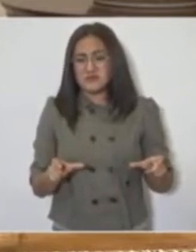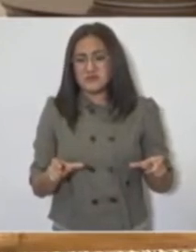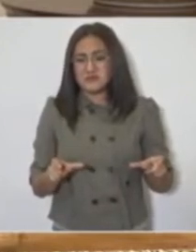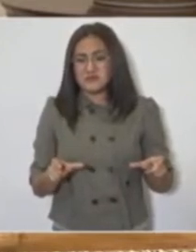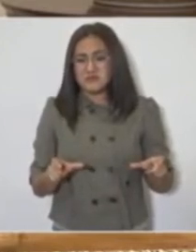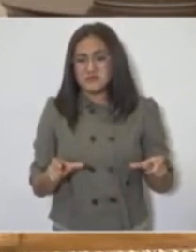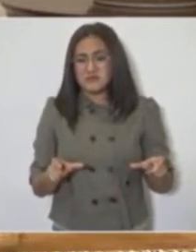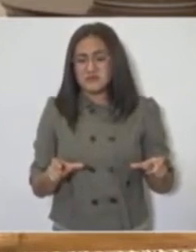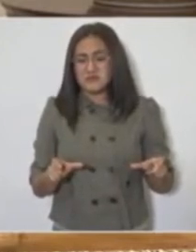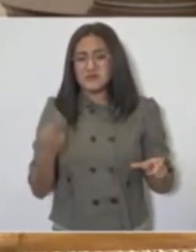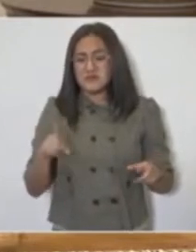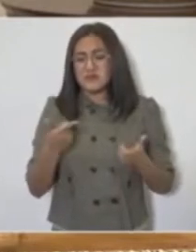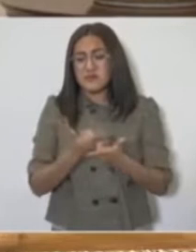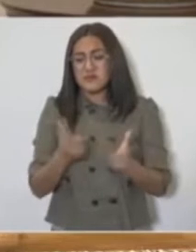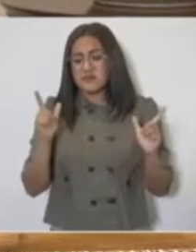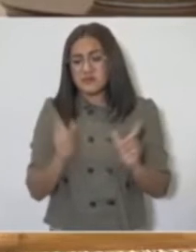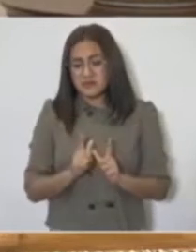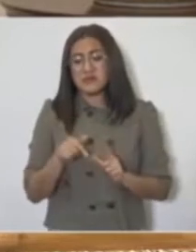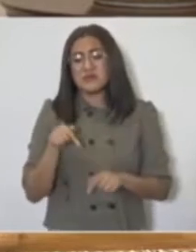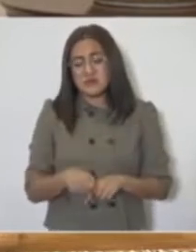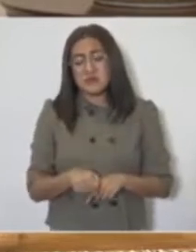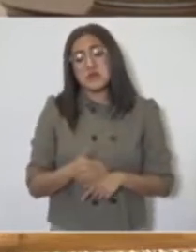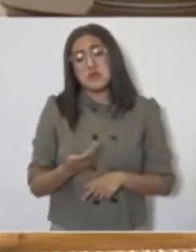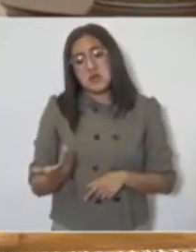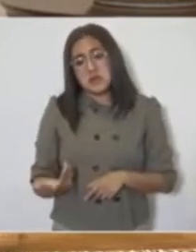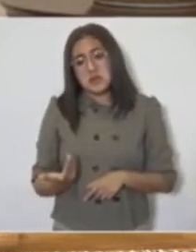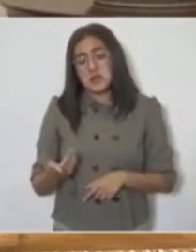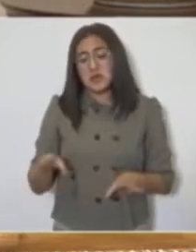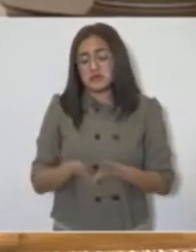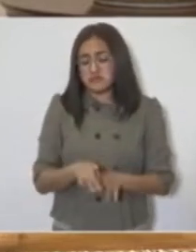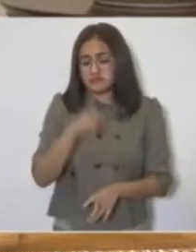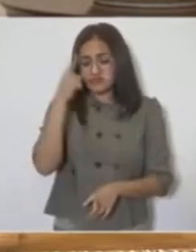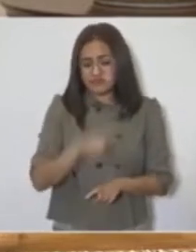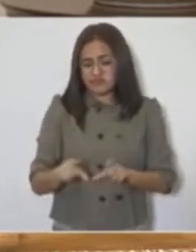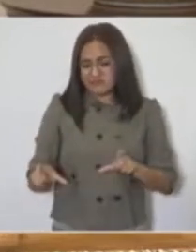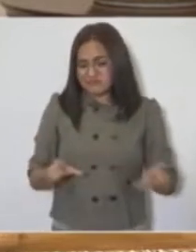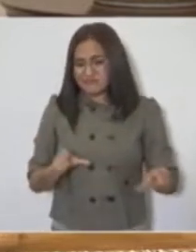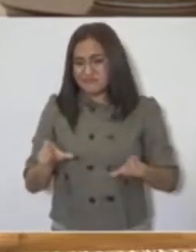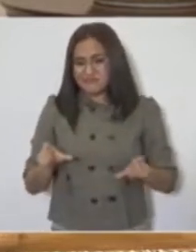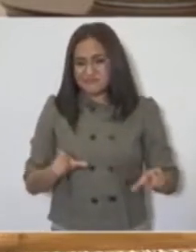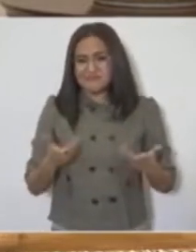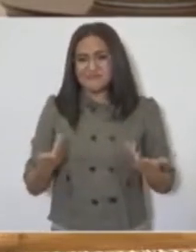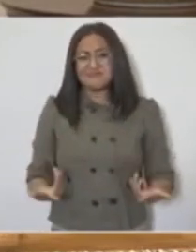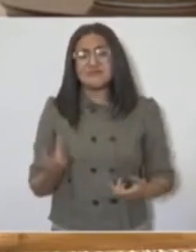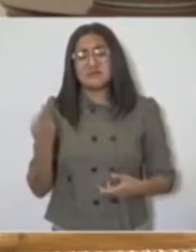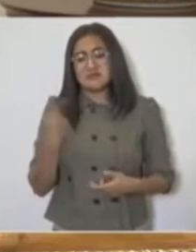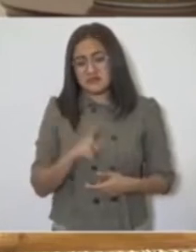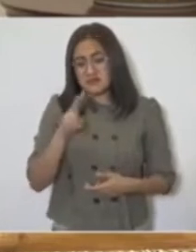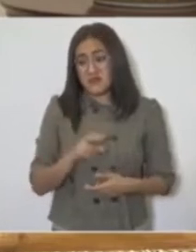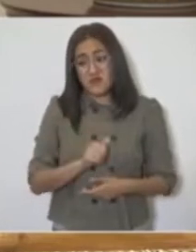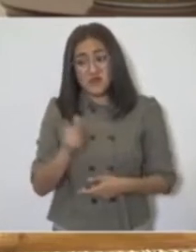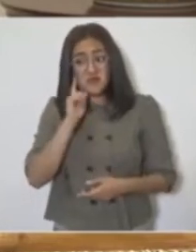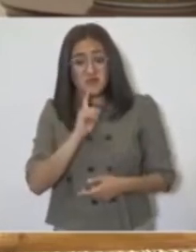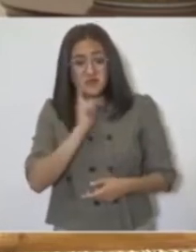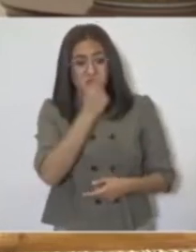calificar pero es un grupo en la mesa directiva controla de manera con disciplinas muy fuertes a las otras